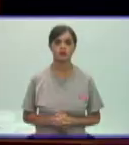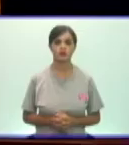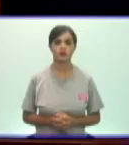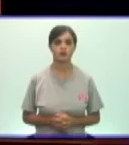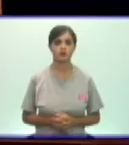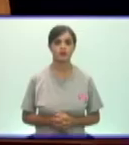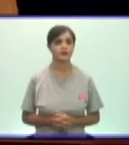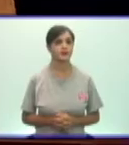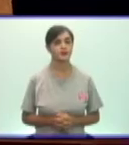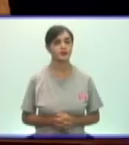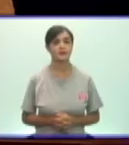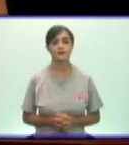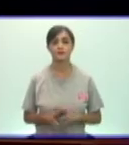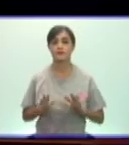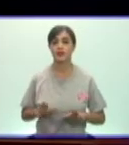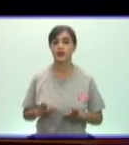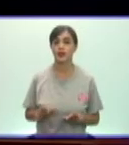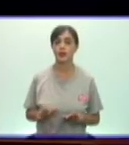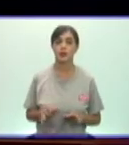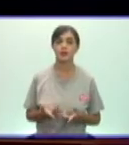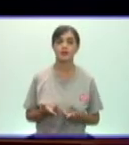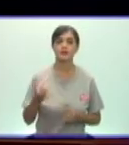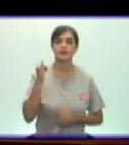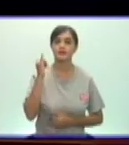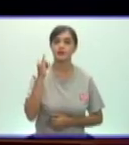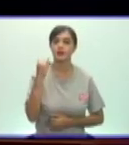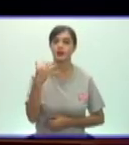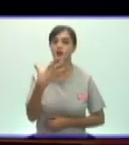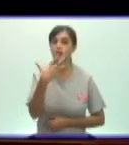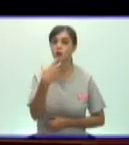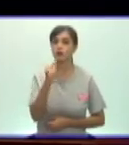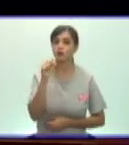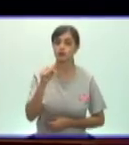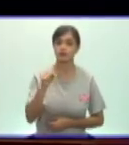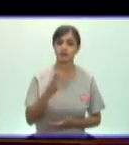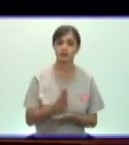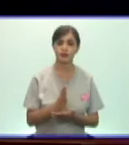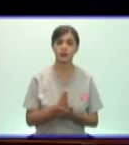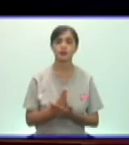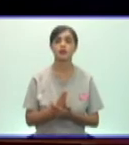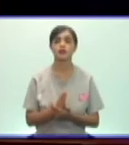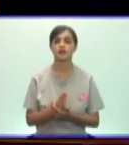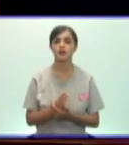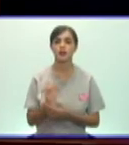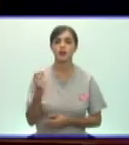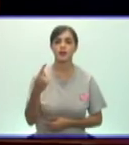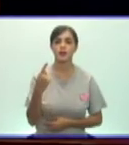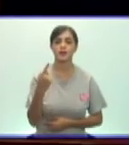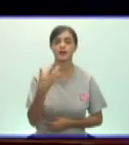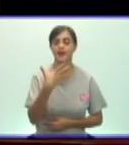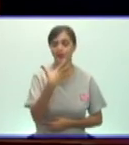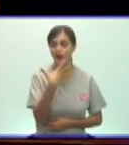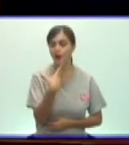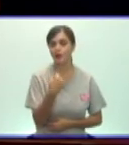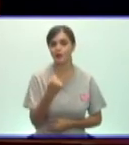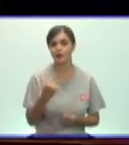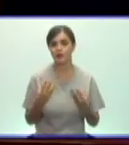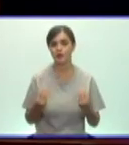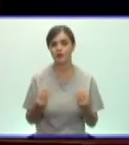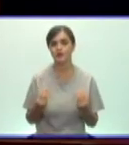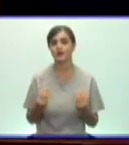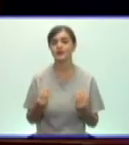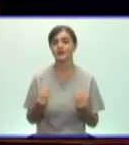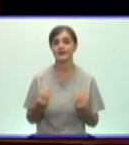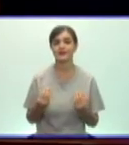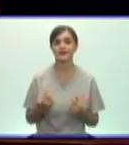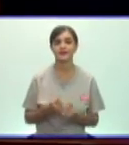estos materiales que seleccionamos para el encuentro de hoy, pues primero les haya sido de su agrado y segundo les ayude también un